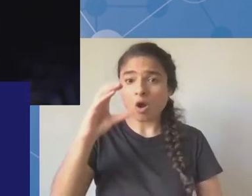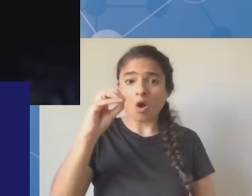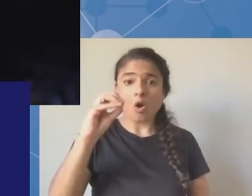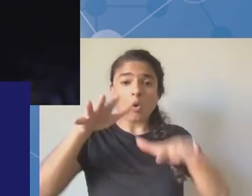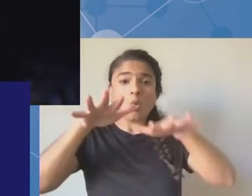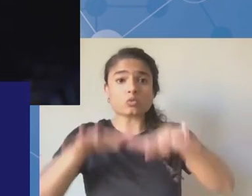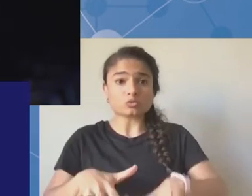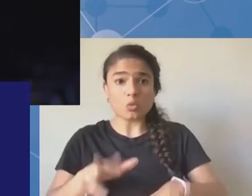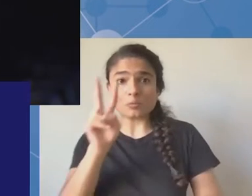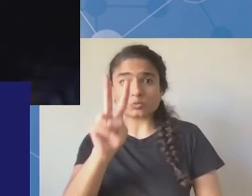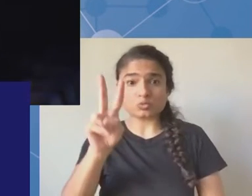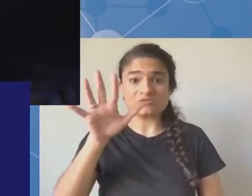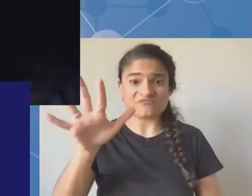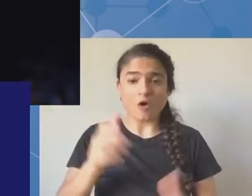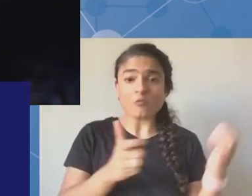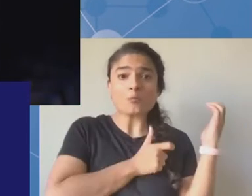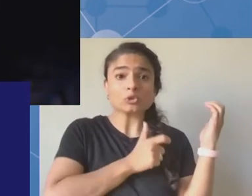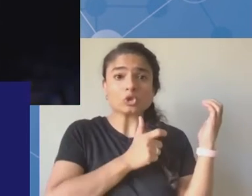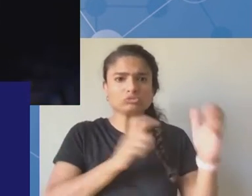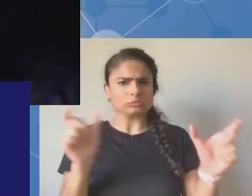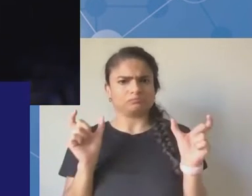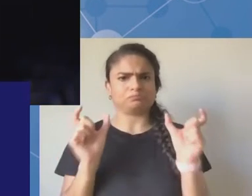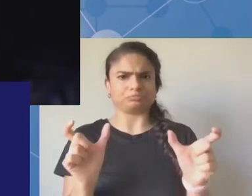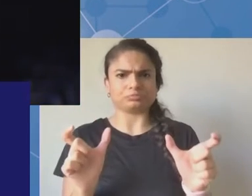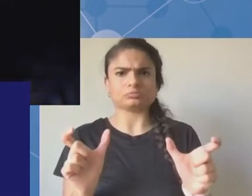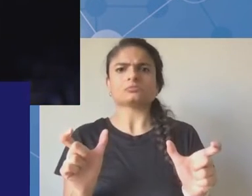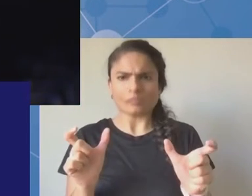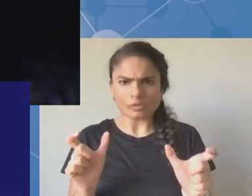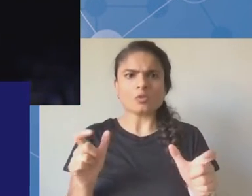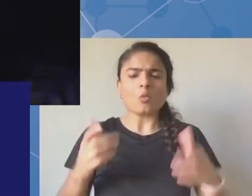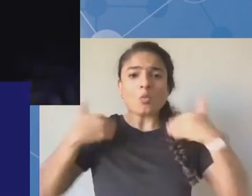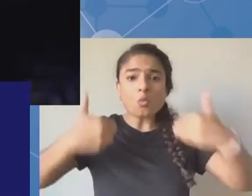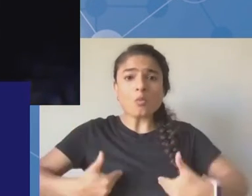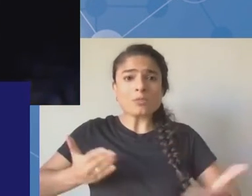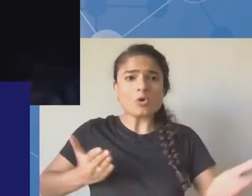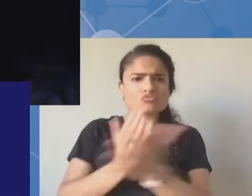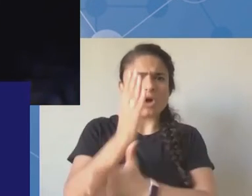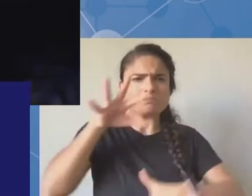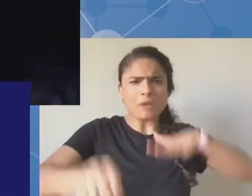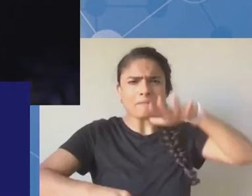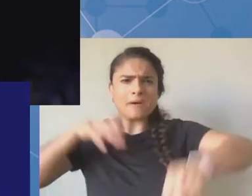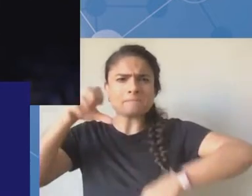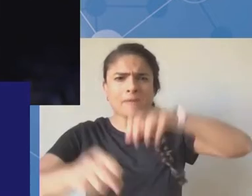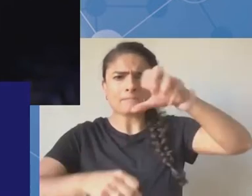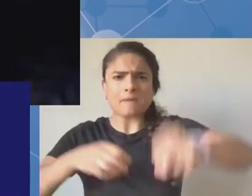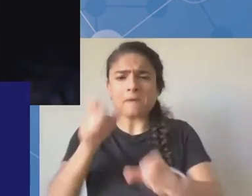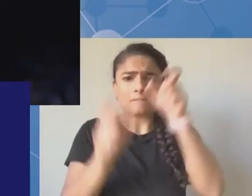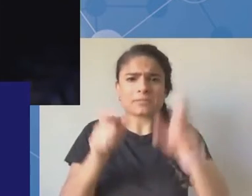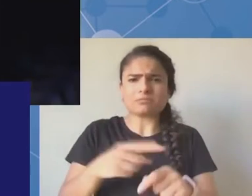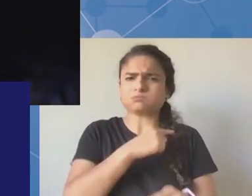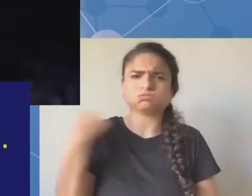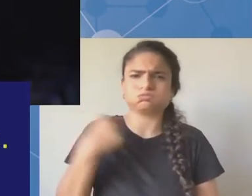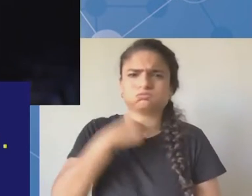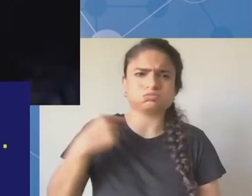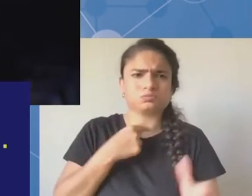Me gustaría referirles a los materiales sobre este tema para ampliar la conciencia social sobre